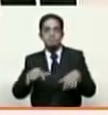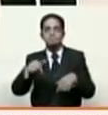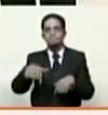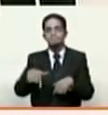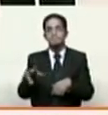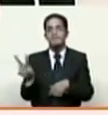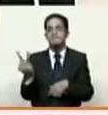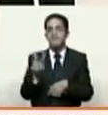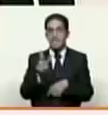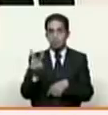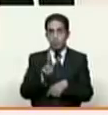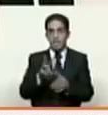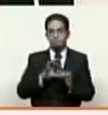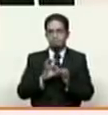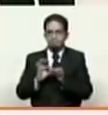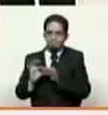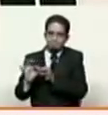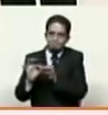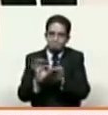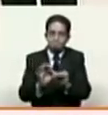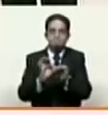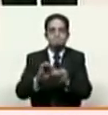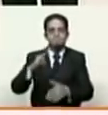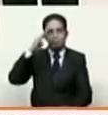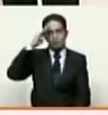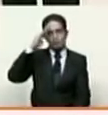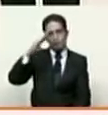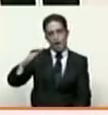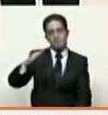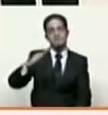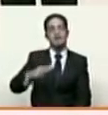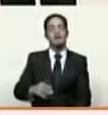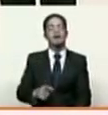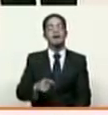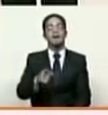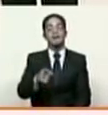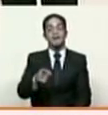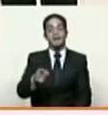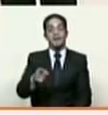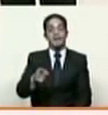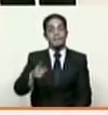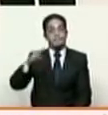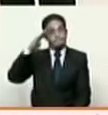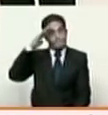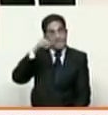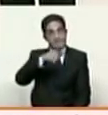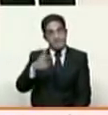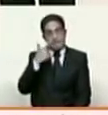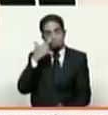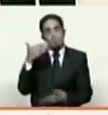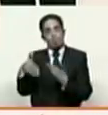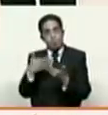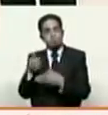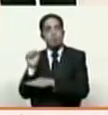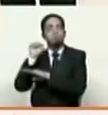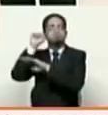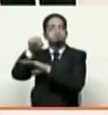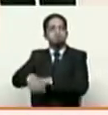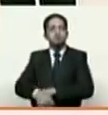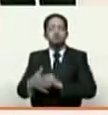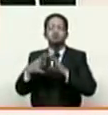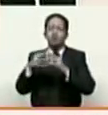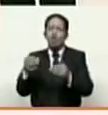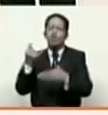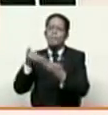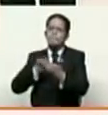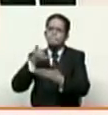unidad monolítica de nuestra Fuerza Armada Nacional Bolivariana, que contundentemente ha venido derrotando cualquier plan de disturbio